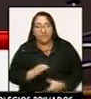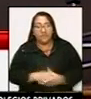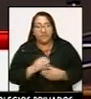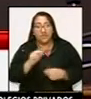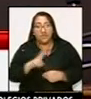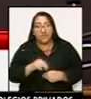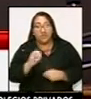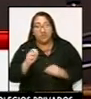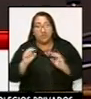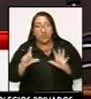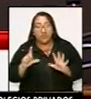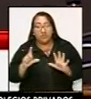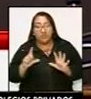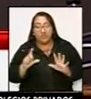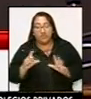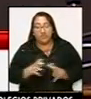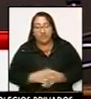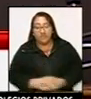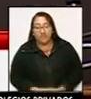al 2007,